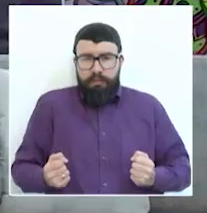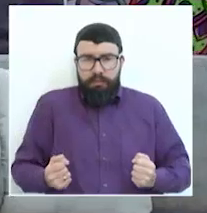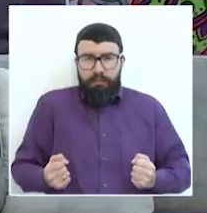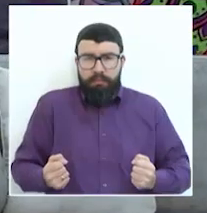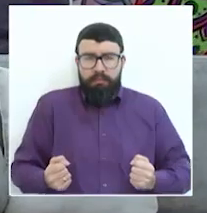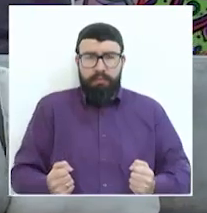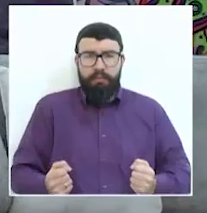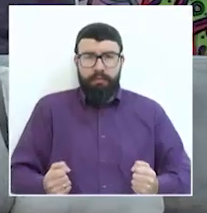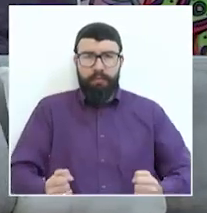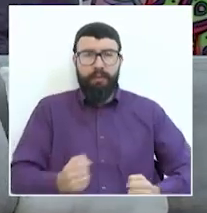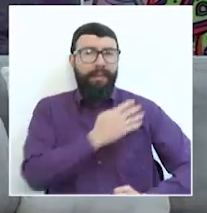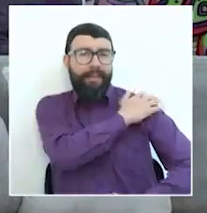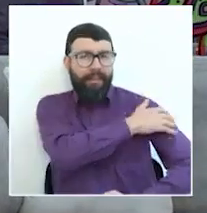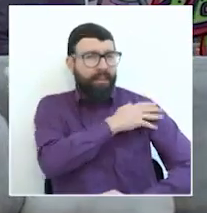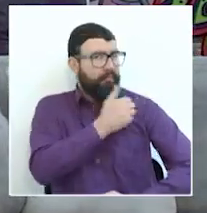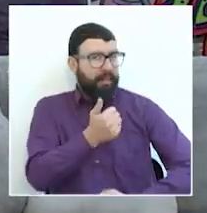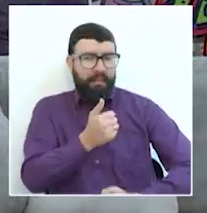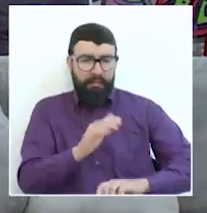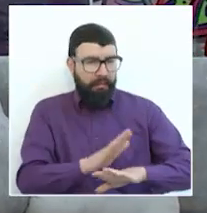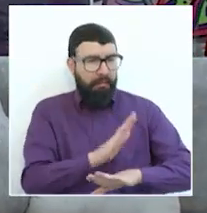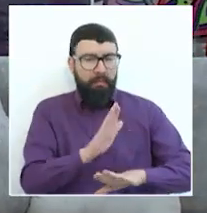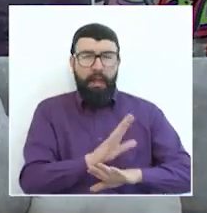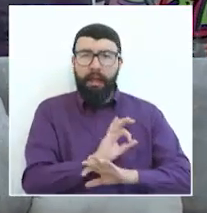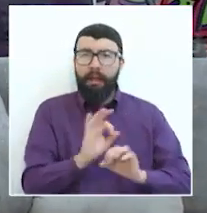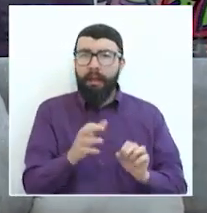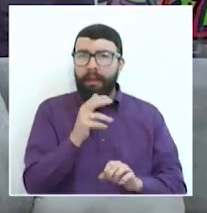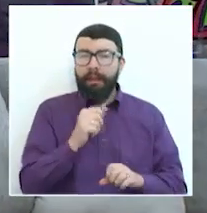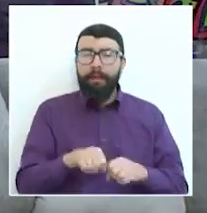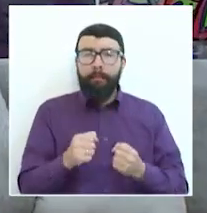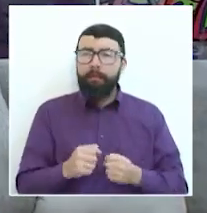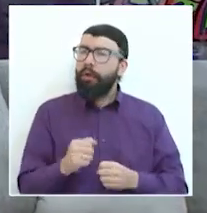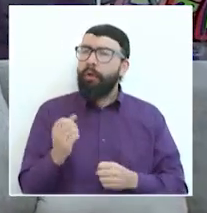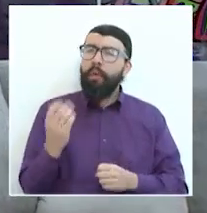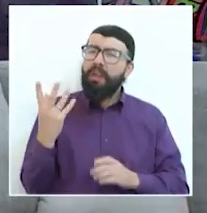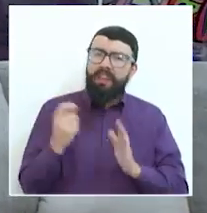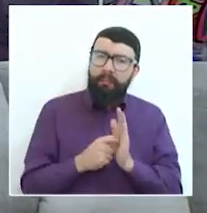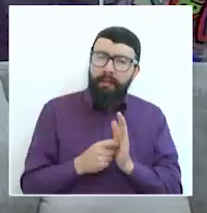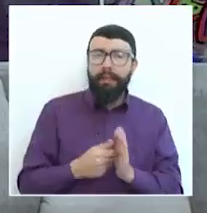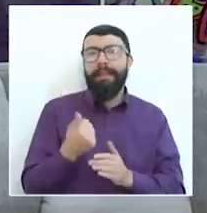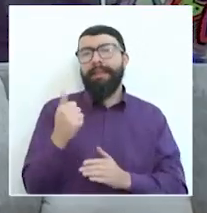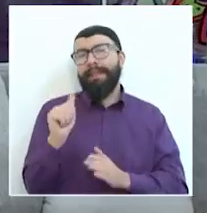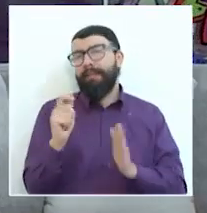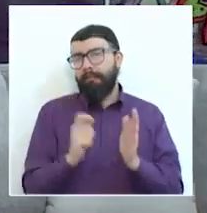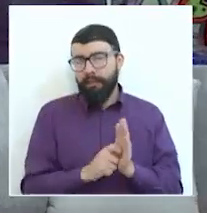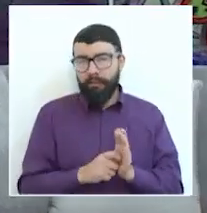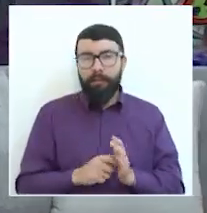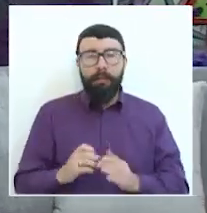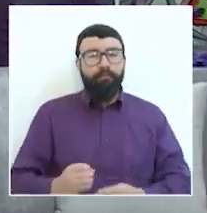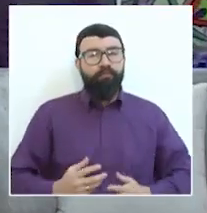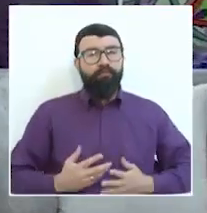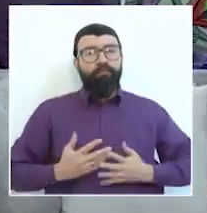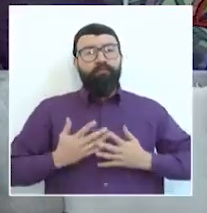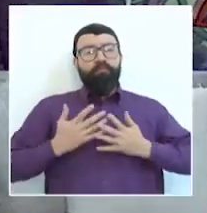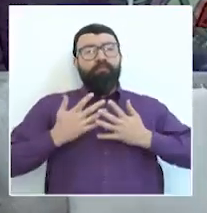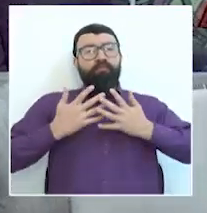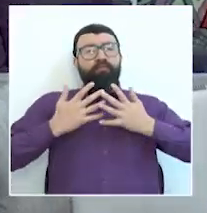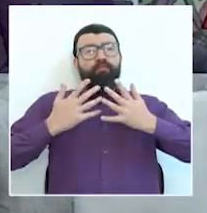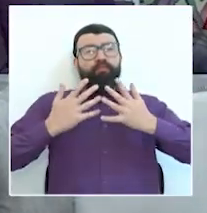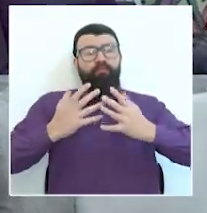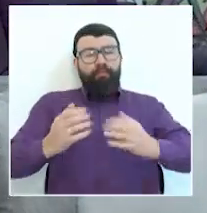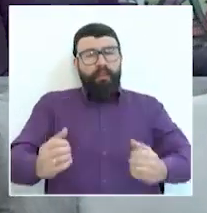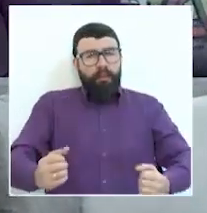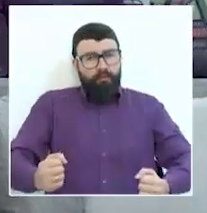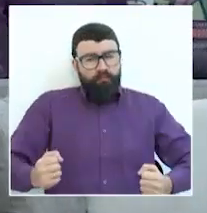¿cierto? Entonces eso lo hacemos unas 10 repeticiones. Respirando ojo con la respiración y con